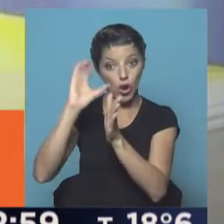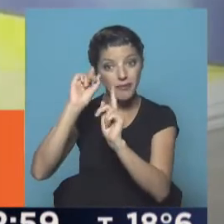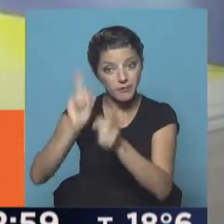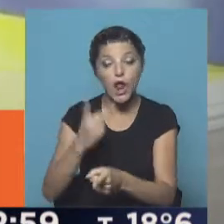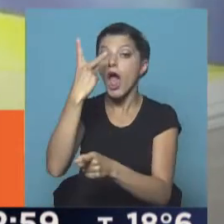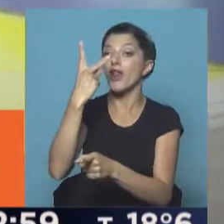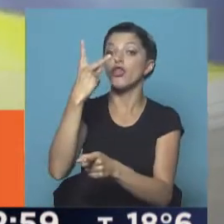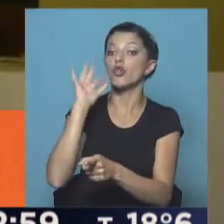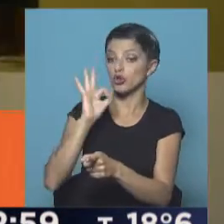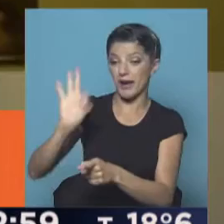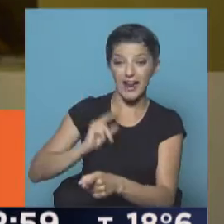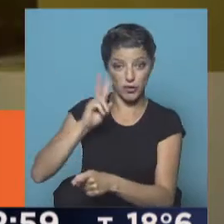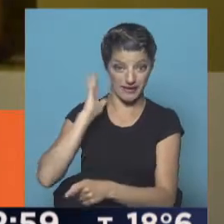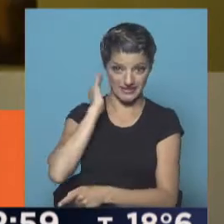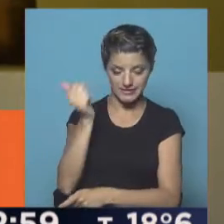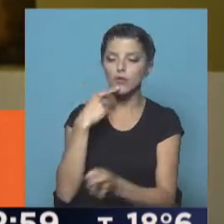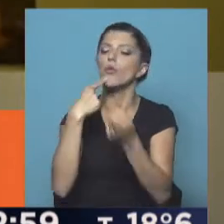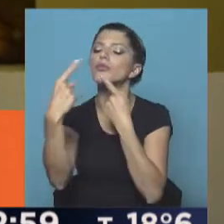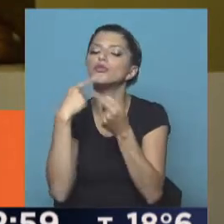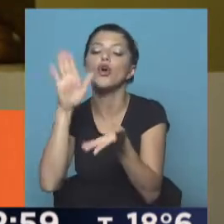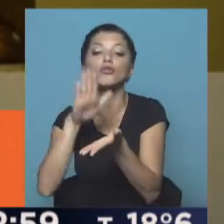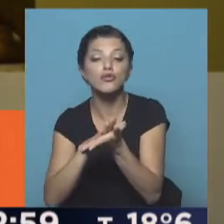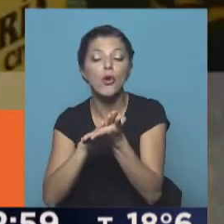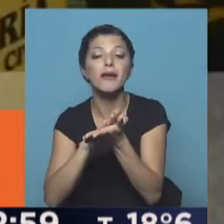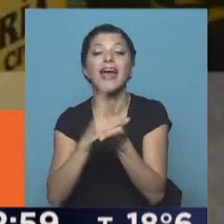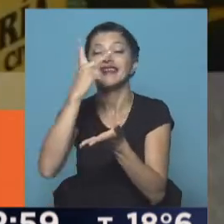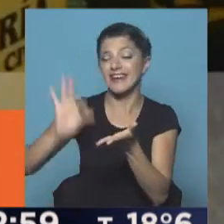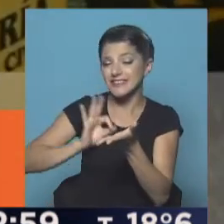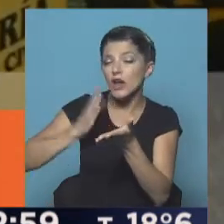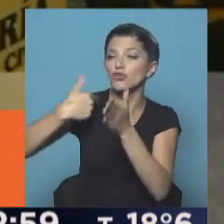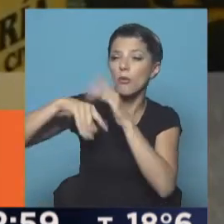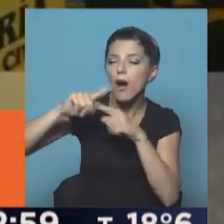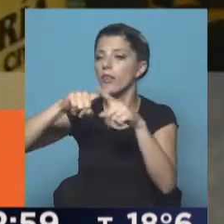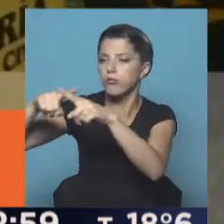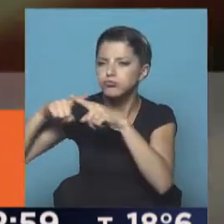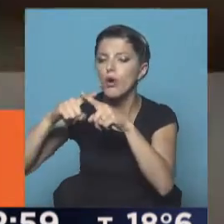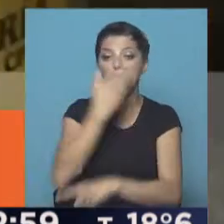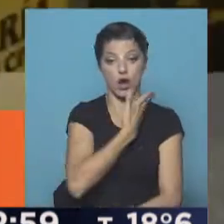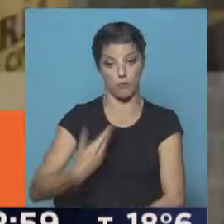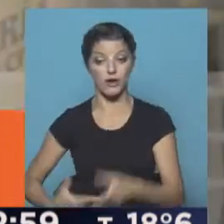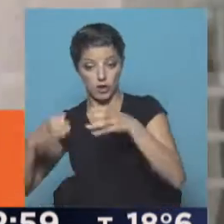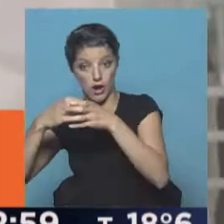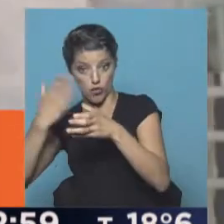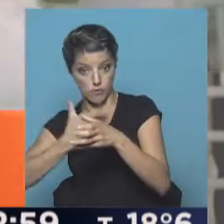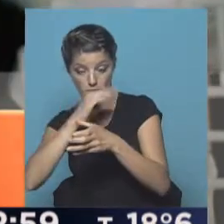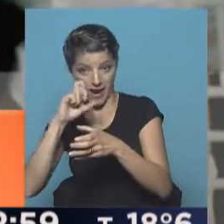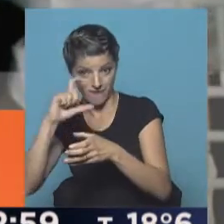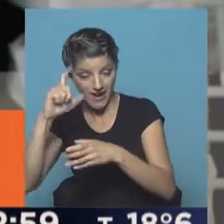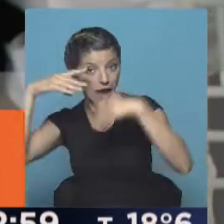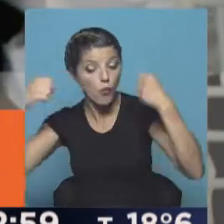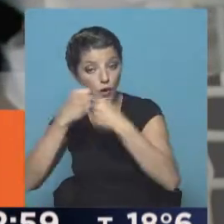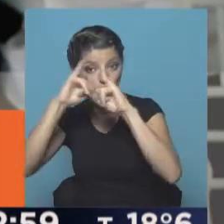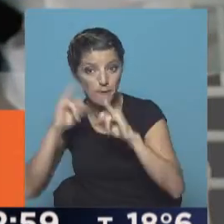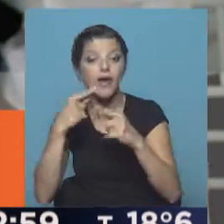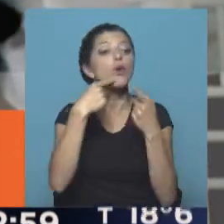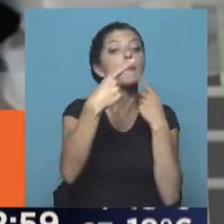de 2016 con el plebiscito para coronar más de 3 años de negociaciones entre el gobierno de Juan Manuel Santos y la guerrilla de la